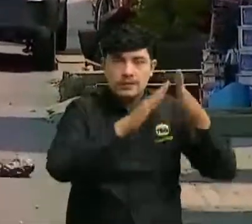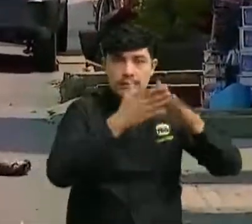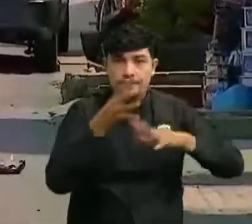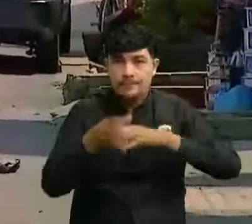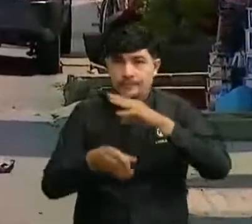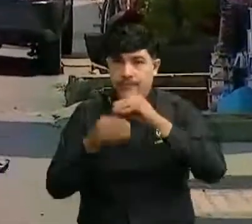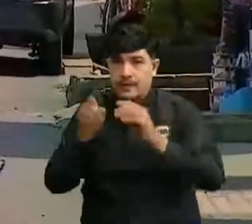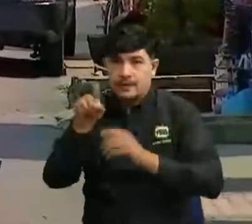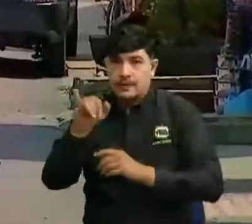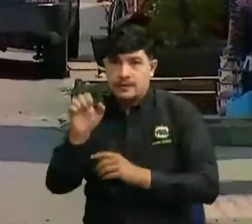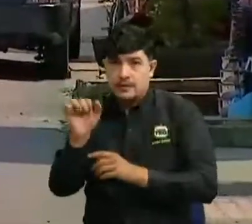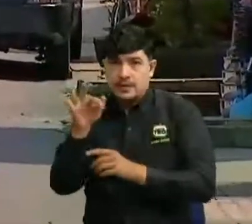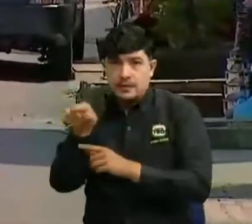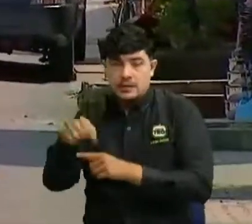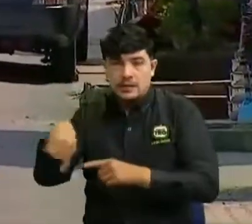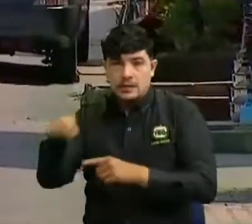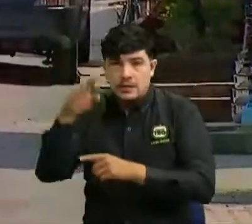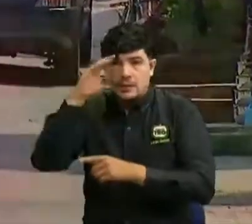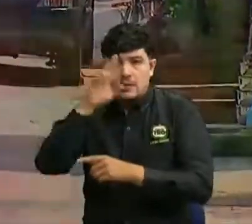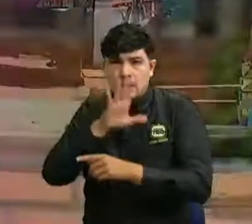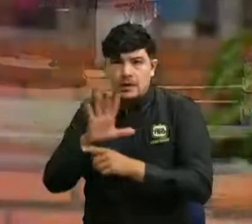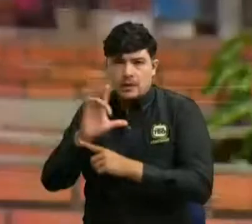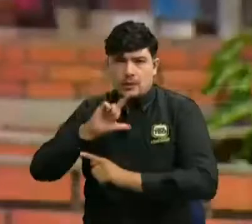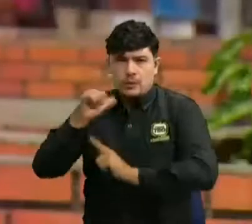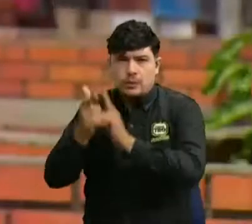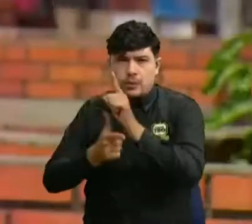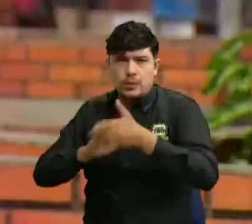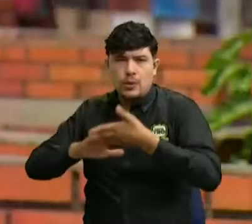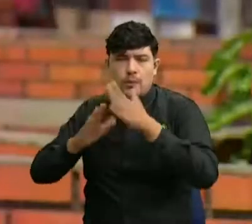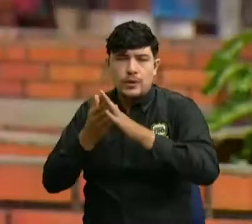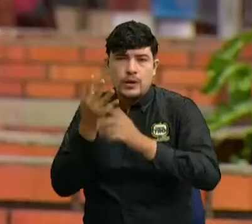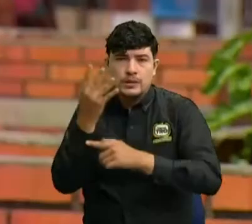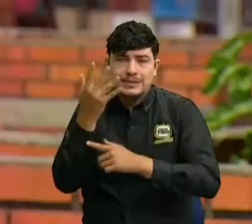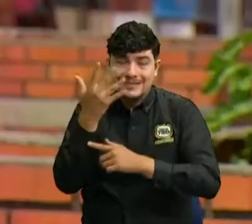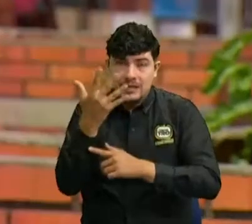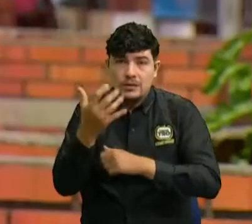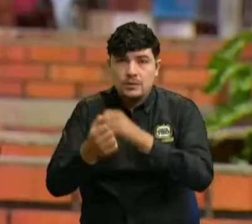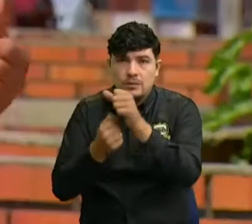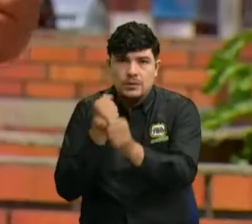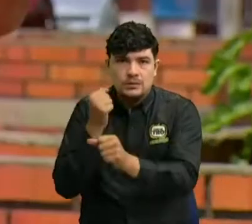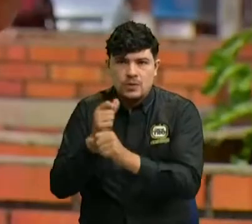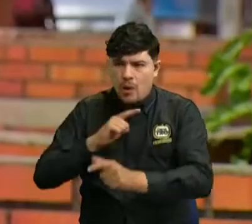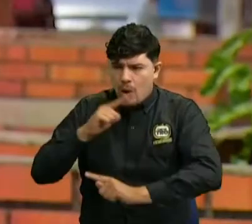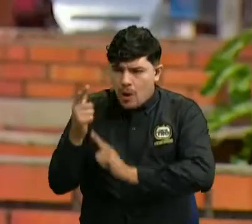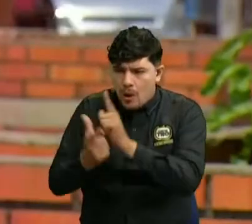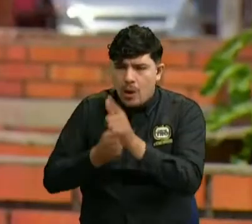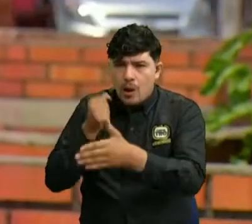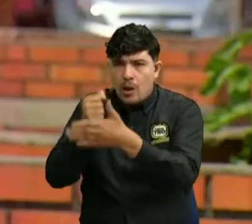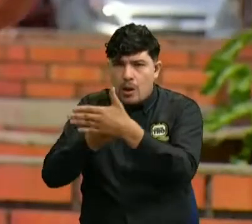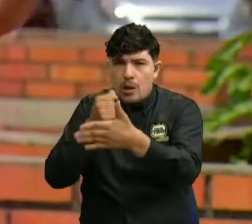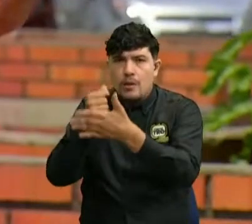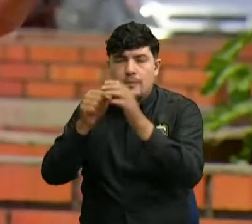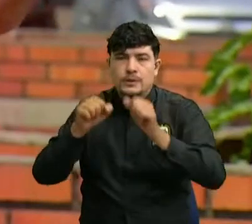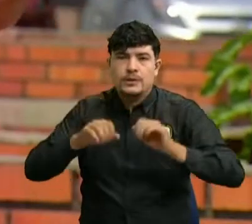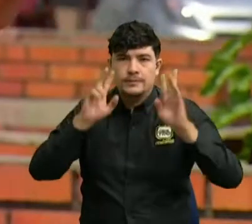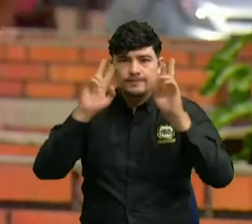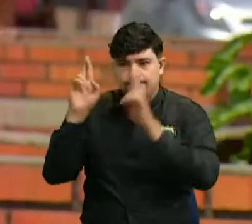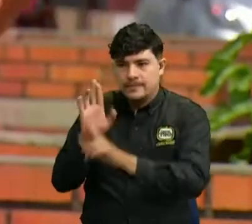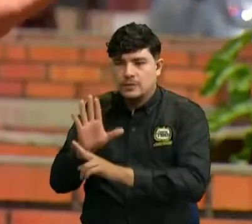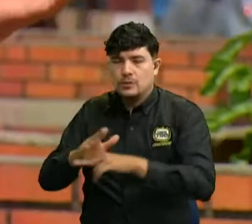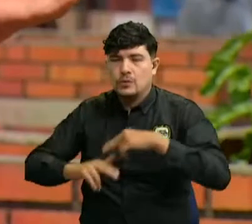lucha comunal, una lucha de más de 5 años para que pudiéramos lograr tener ese sitio especial,